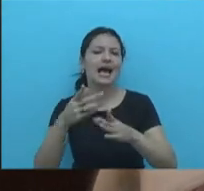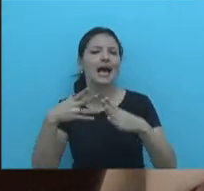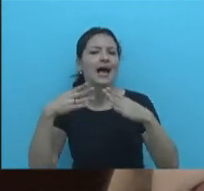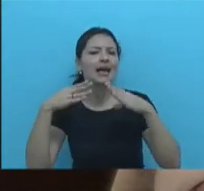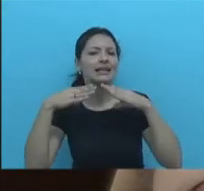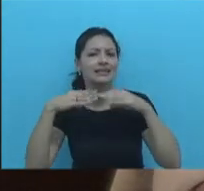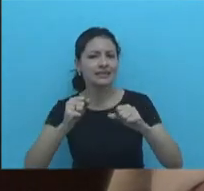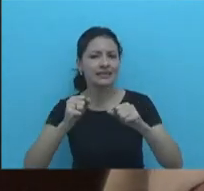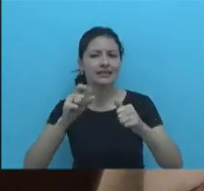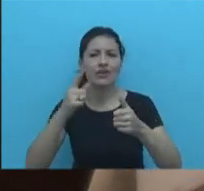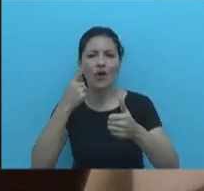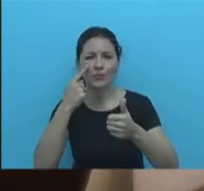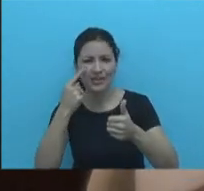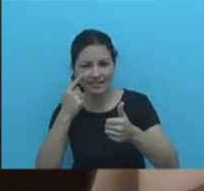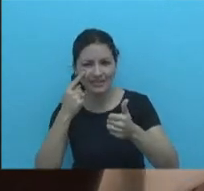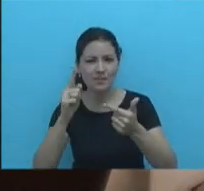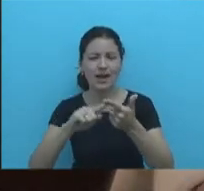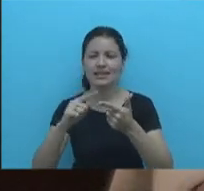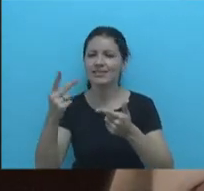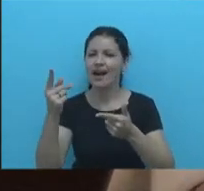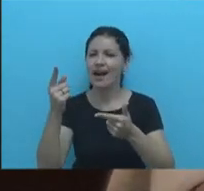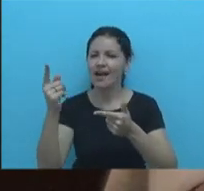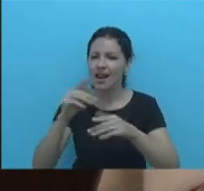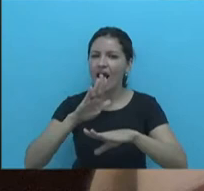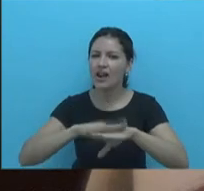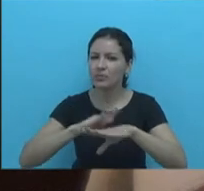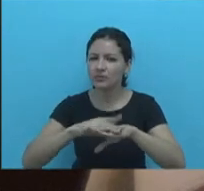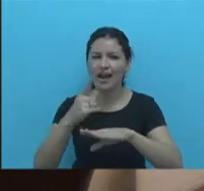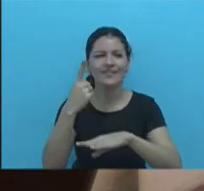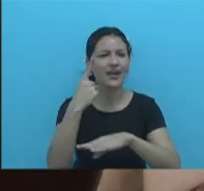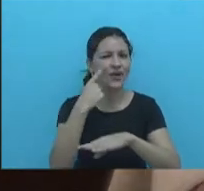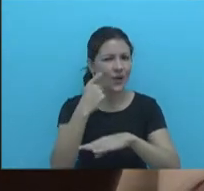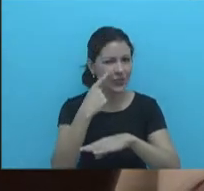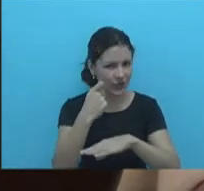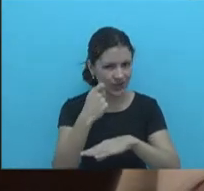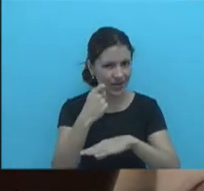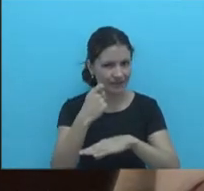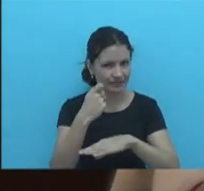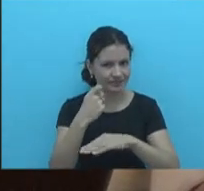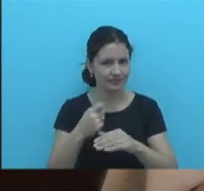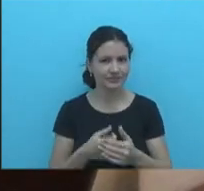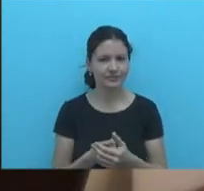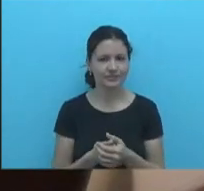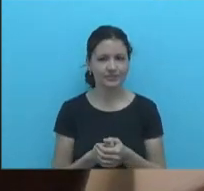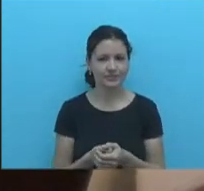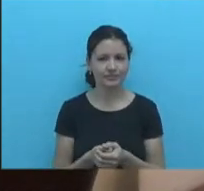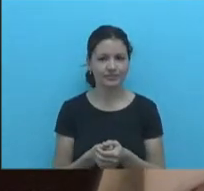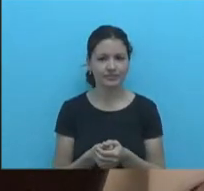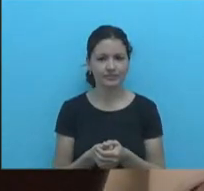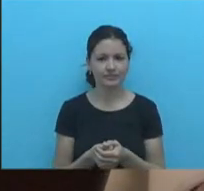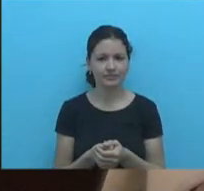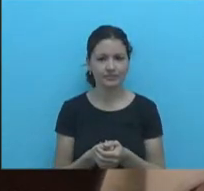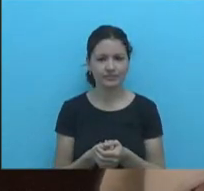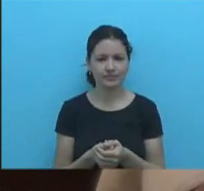y los municipios. Sería, ellos le van a dar y ellos harían todos los papeles al con